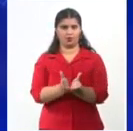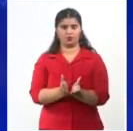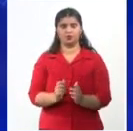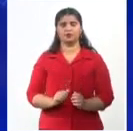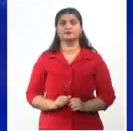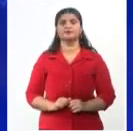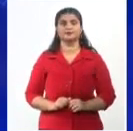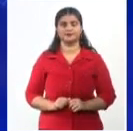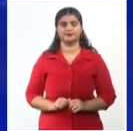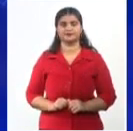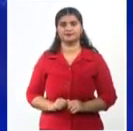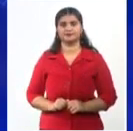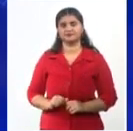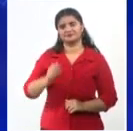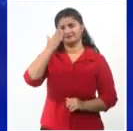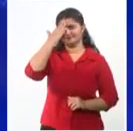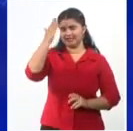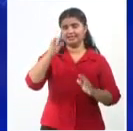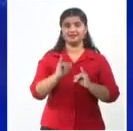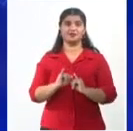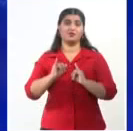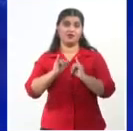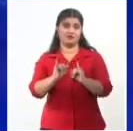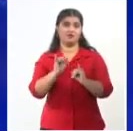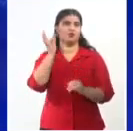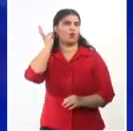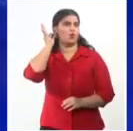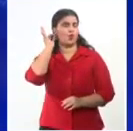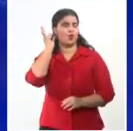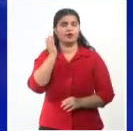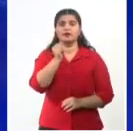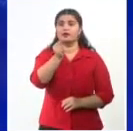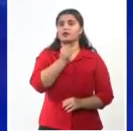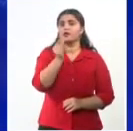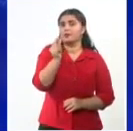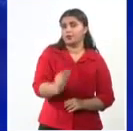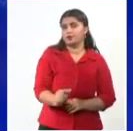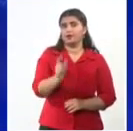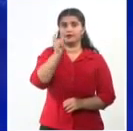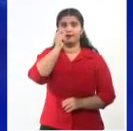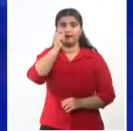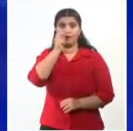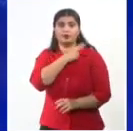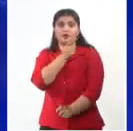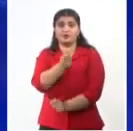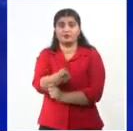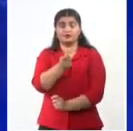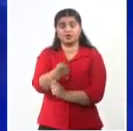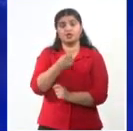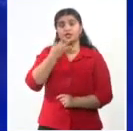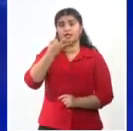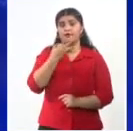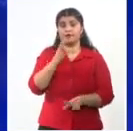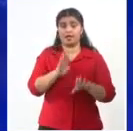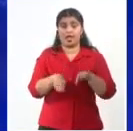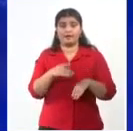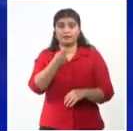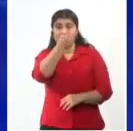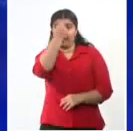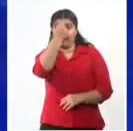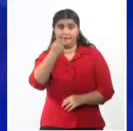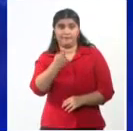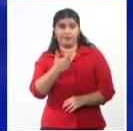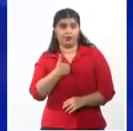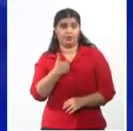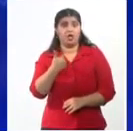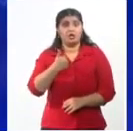que brindaste muy bien, que el profesor Guillén lo deja claro, ¿no? Porque muchas veces te preguntan, no, pero yo tengo Abdala, no